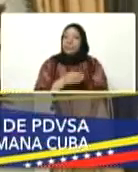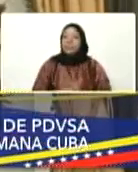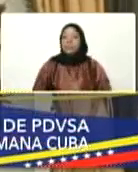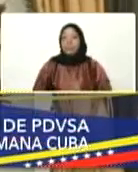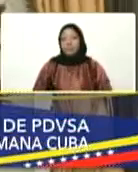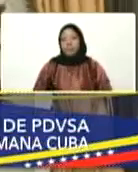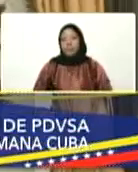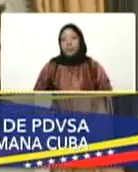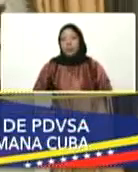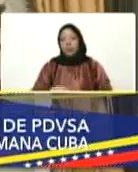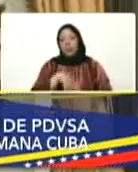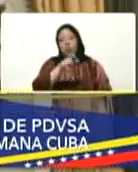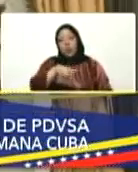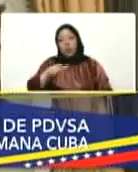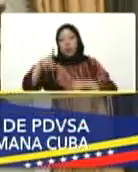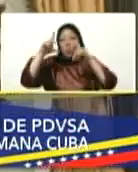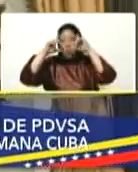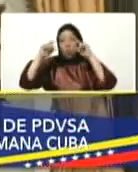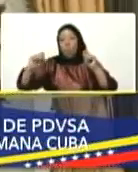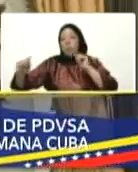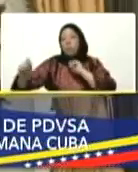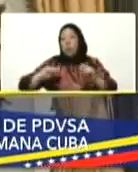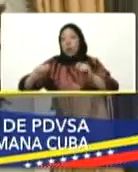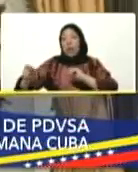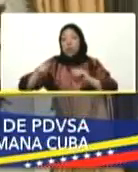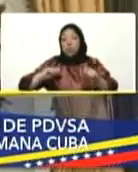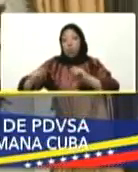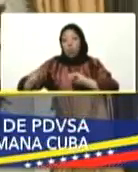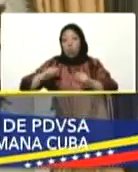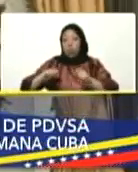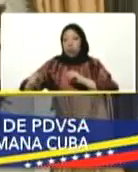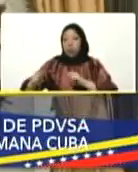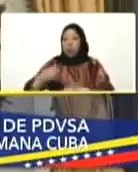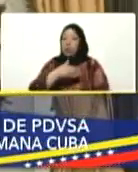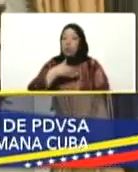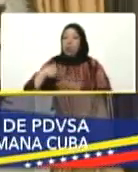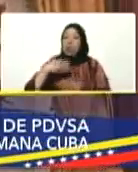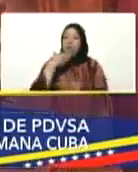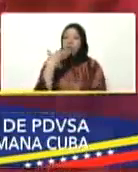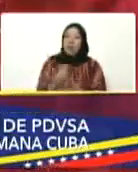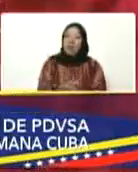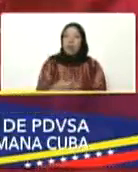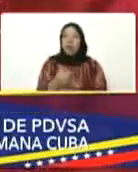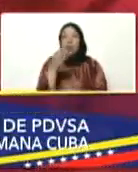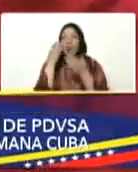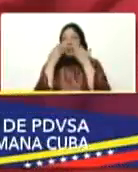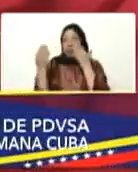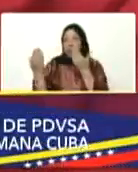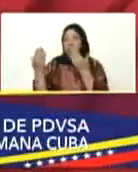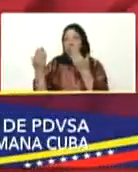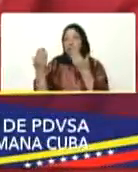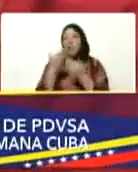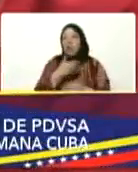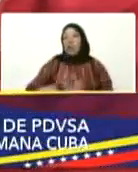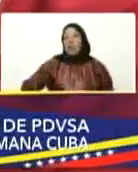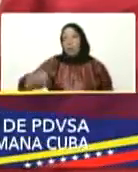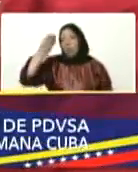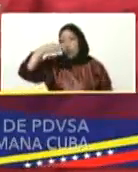la capacidad que tuvieron de coordinación. Quiero agradecer al presidente Díaz-Canel.